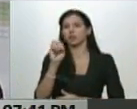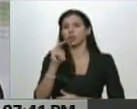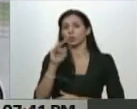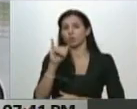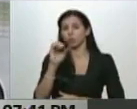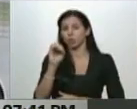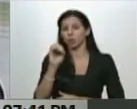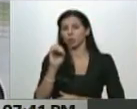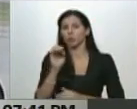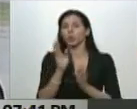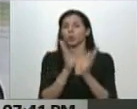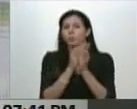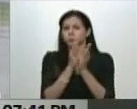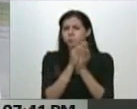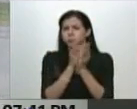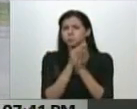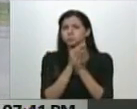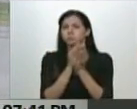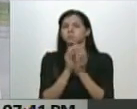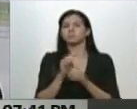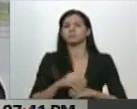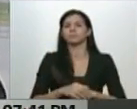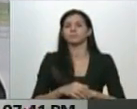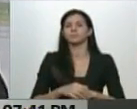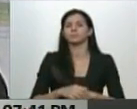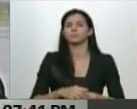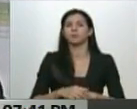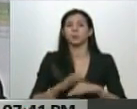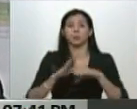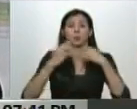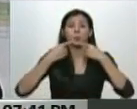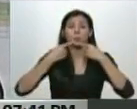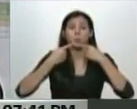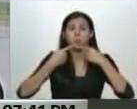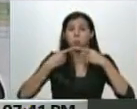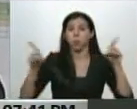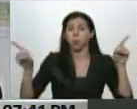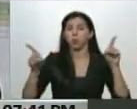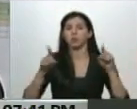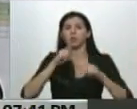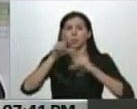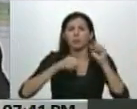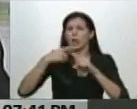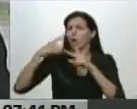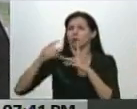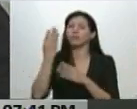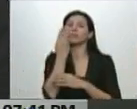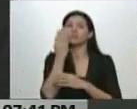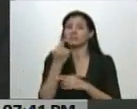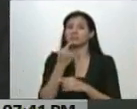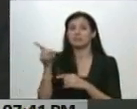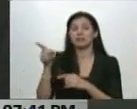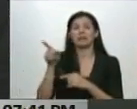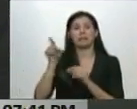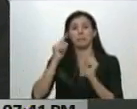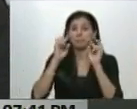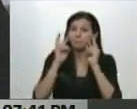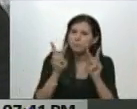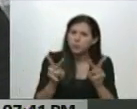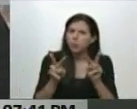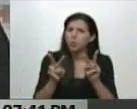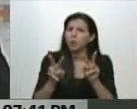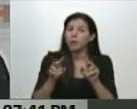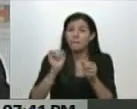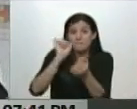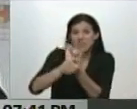Esparta. Esto a propósito que en las redes sociales circulara un video donde los internos detonaban